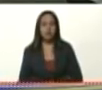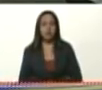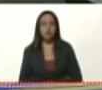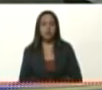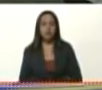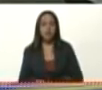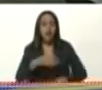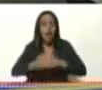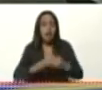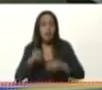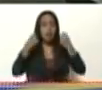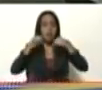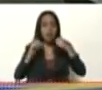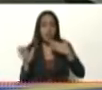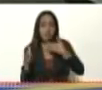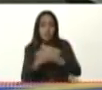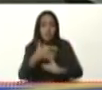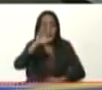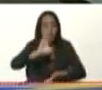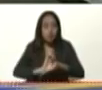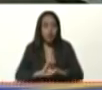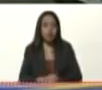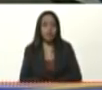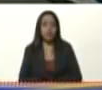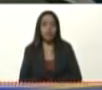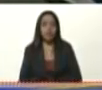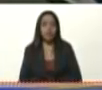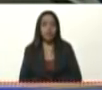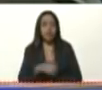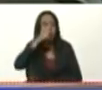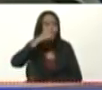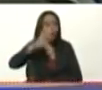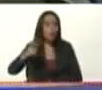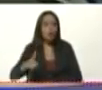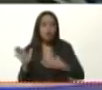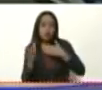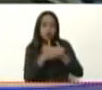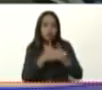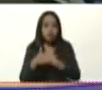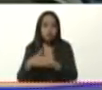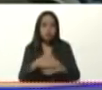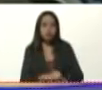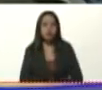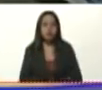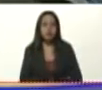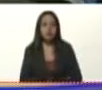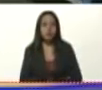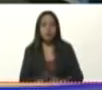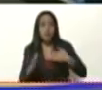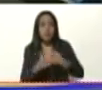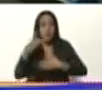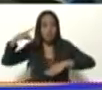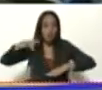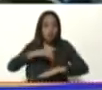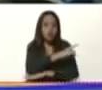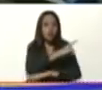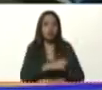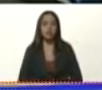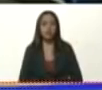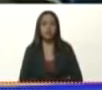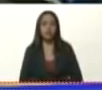hacer ejercicios de cierre de ciudades, cierre de poblaciones, cierre de aeropuertos. A